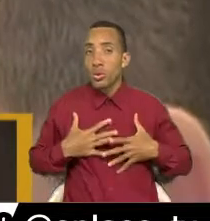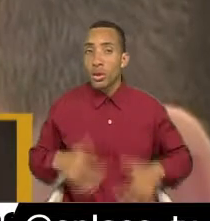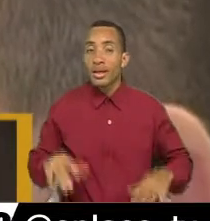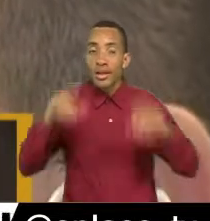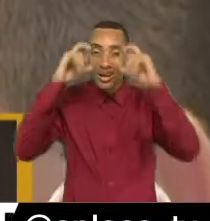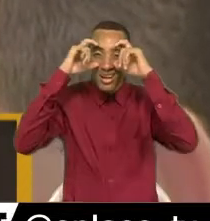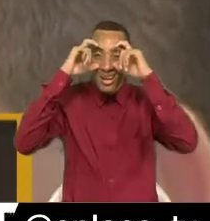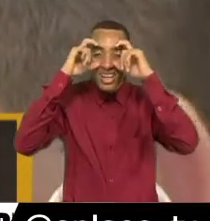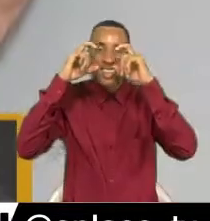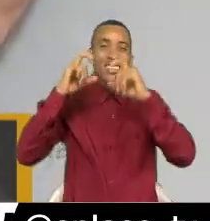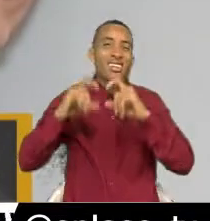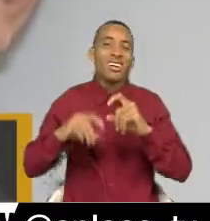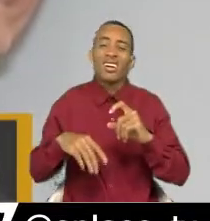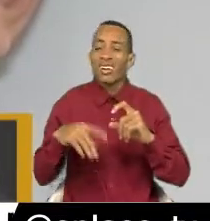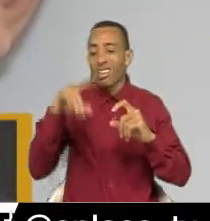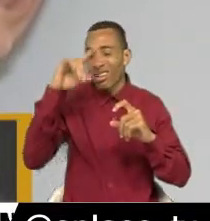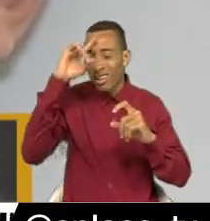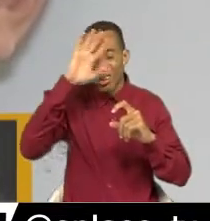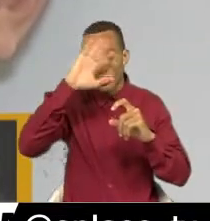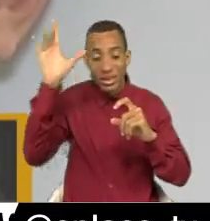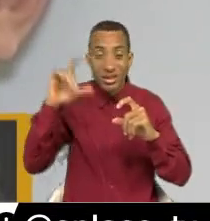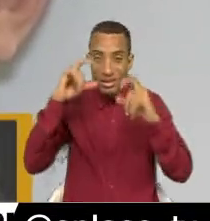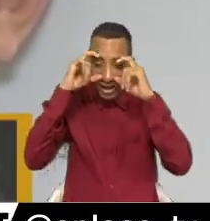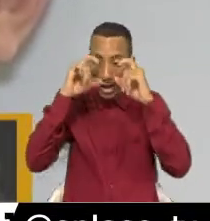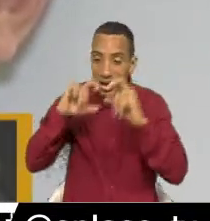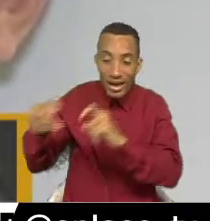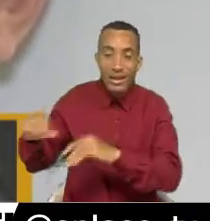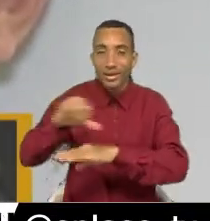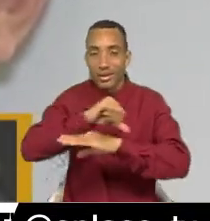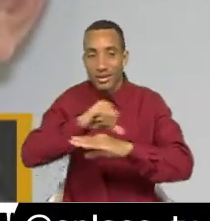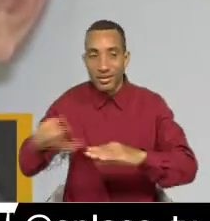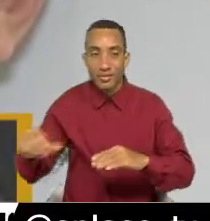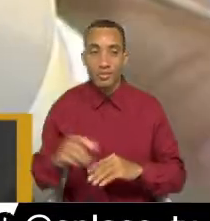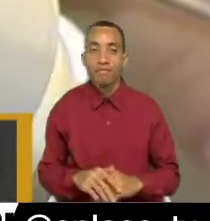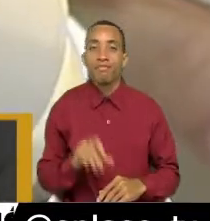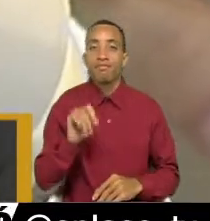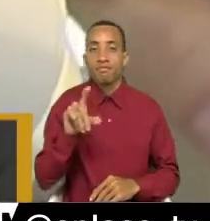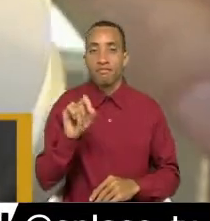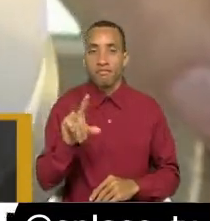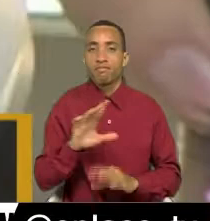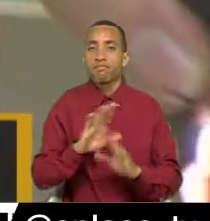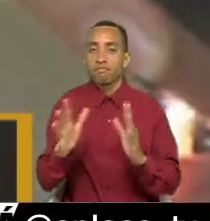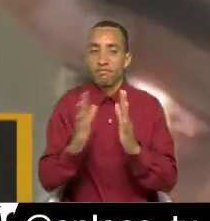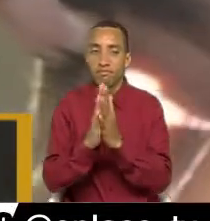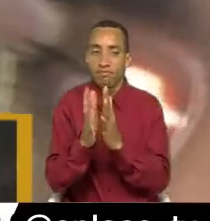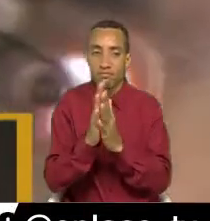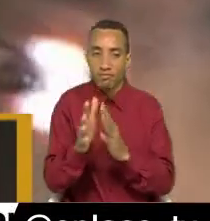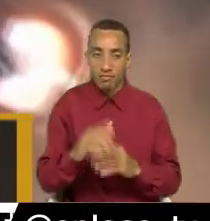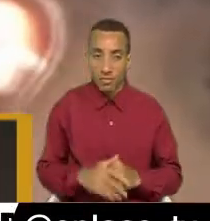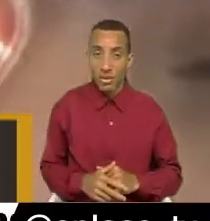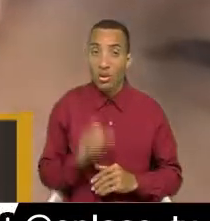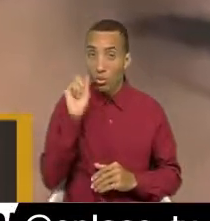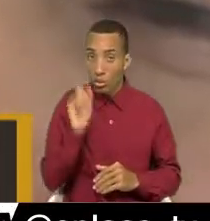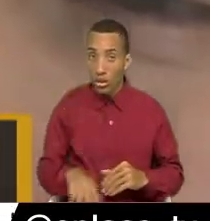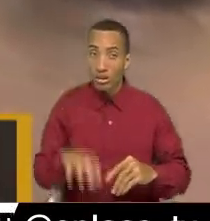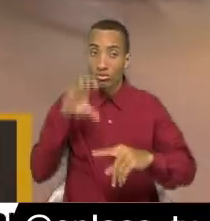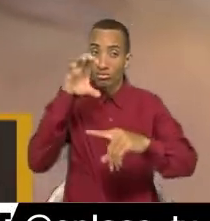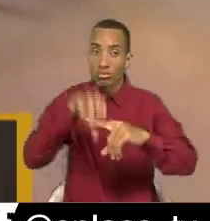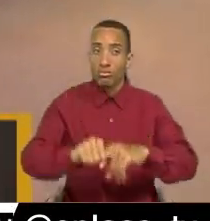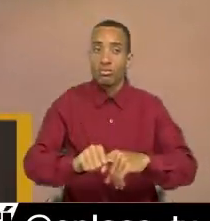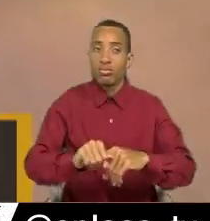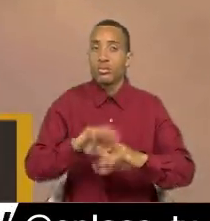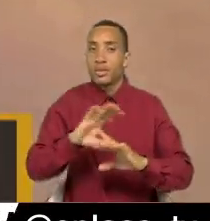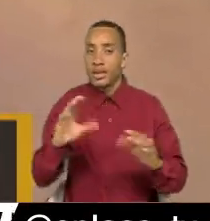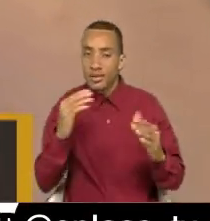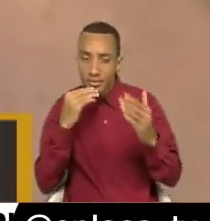y de los lentes de contacto. Para este sábado, a horas 11, en Diagnóstico y Servicio, pidan su cita, vamos a hacer las